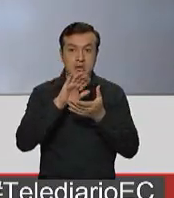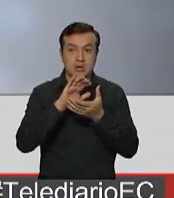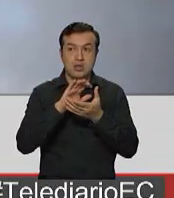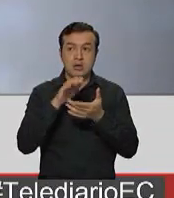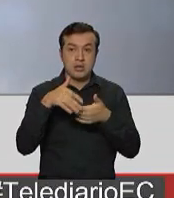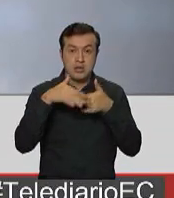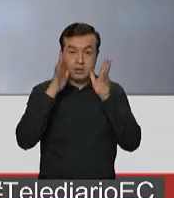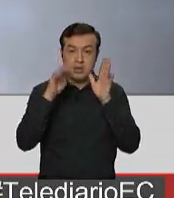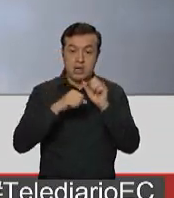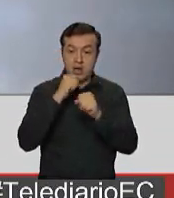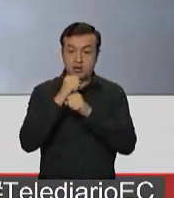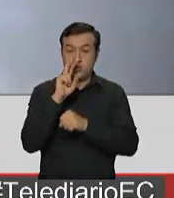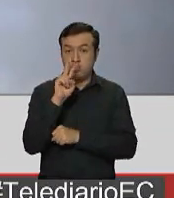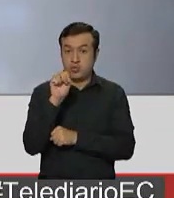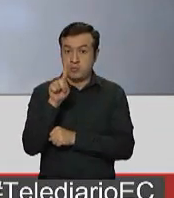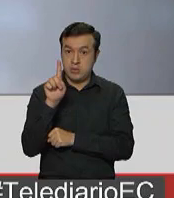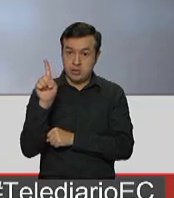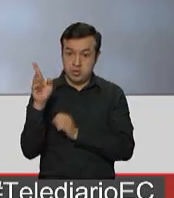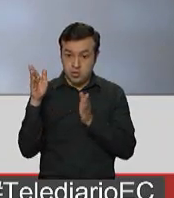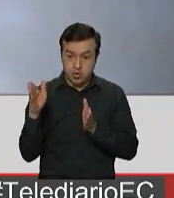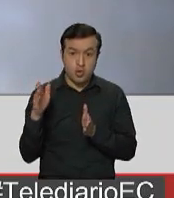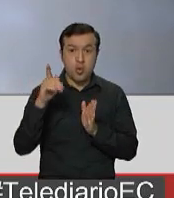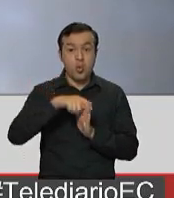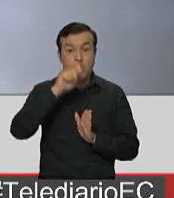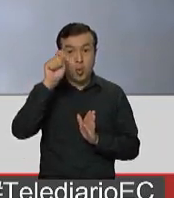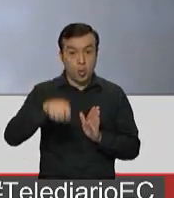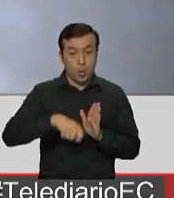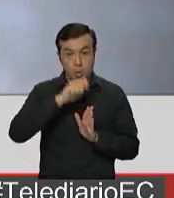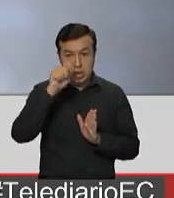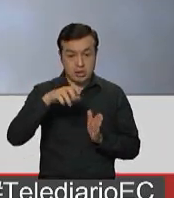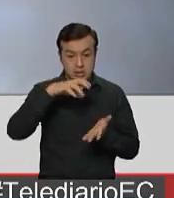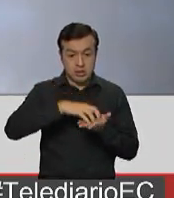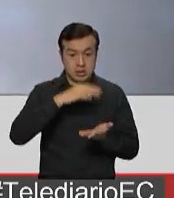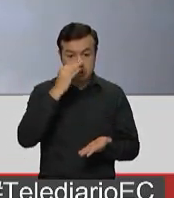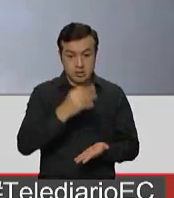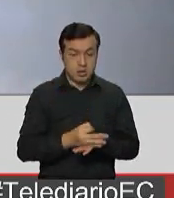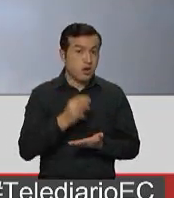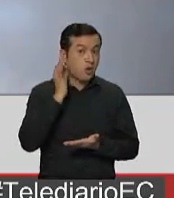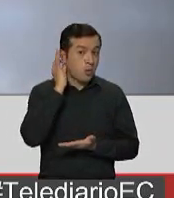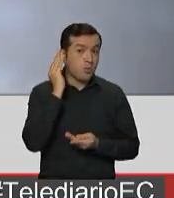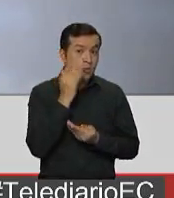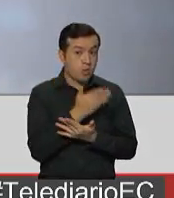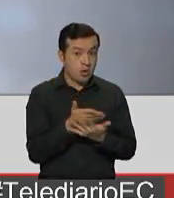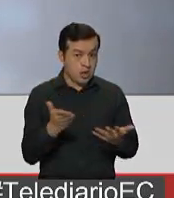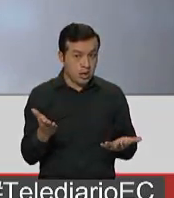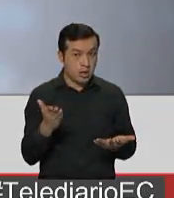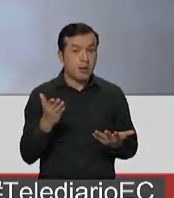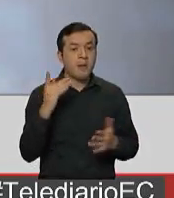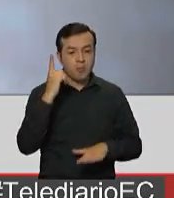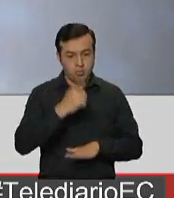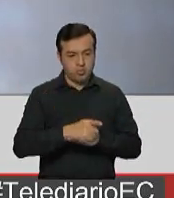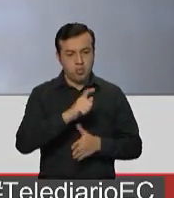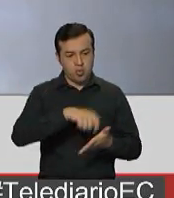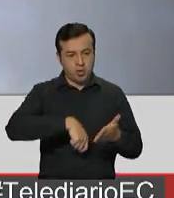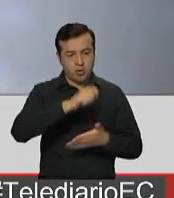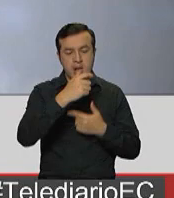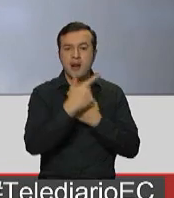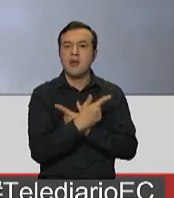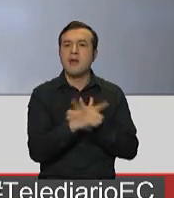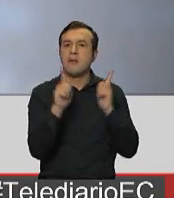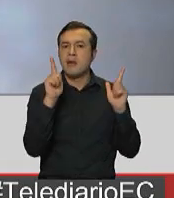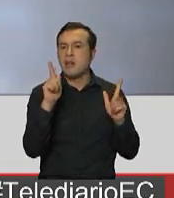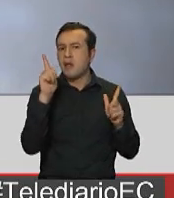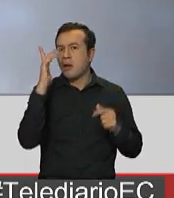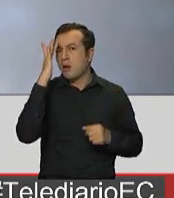5 de junio de 2020, la jueza de garantías penitenciarias de Cotopaxi, Alcira Benítez Telles, dio paso a la prelibertad